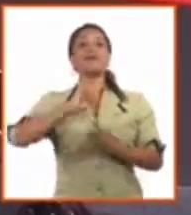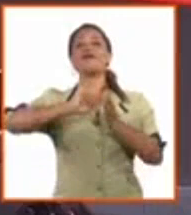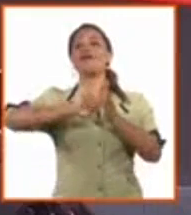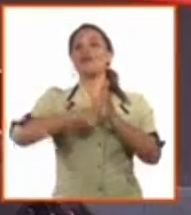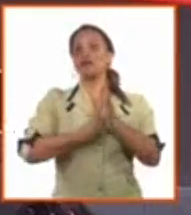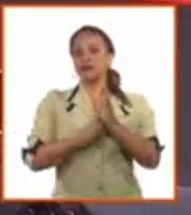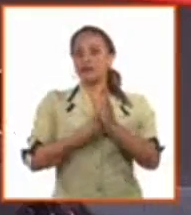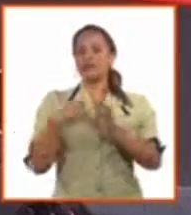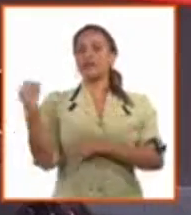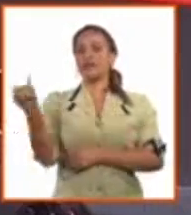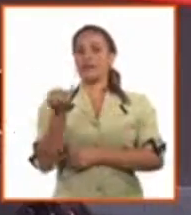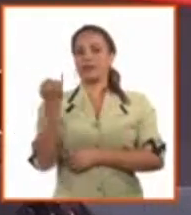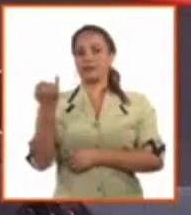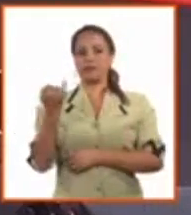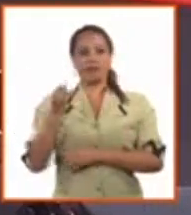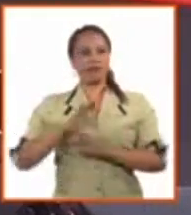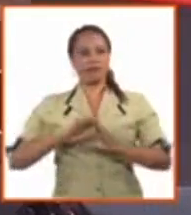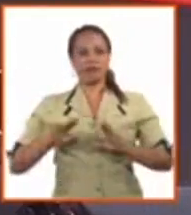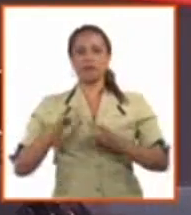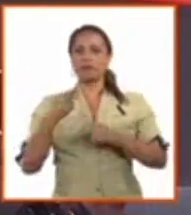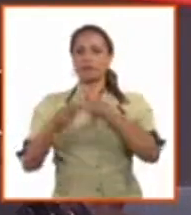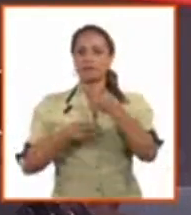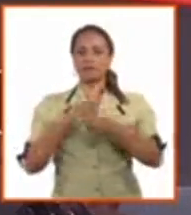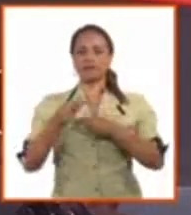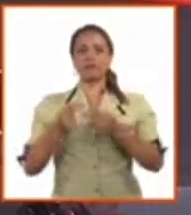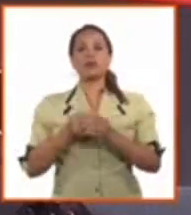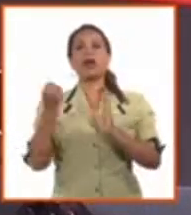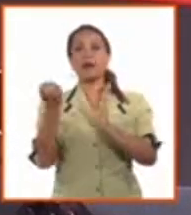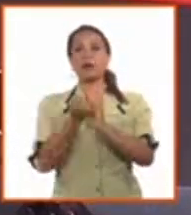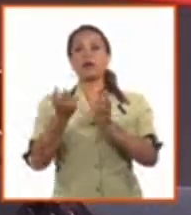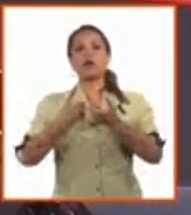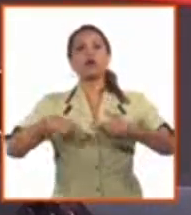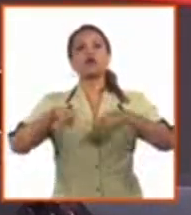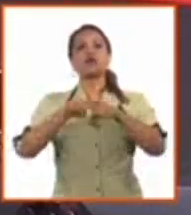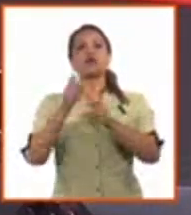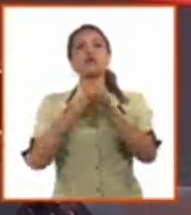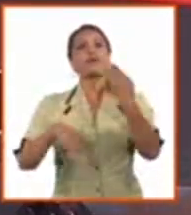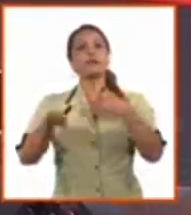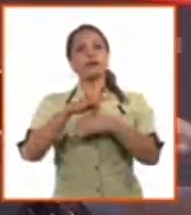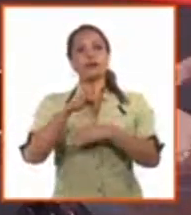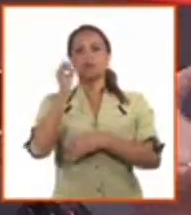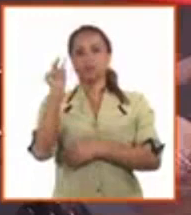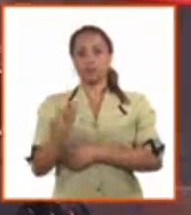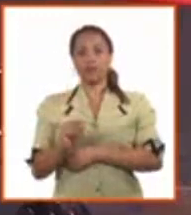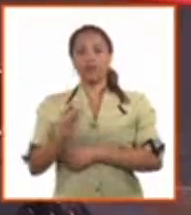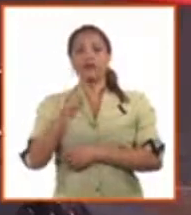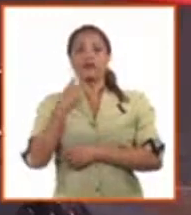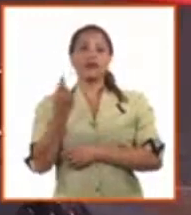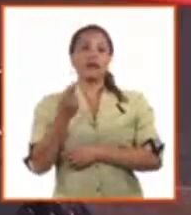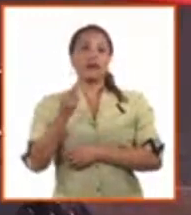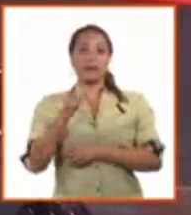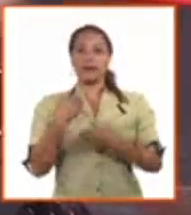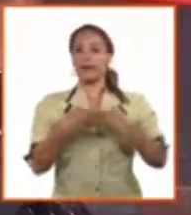contrato es una económica internacional que ha sido aprobado por el consejo de ministro para nuestro sector